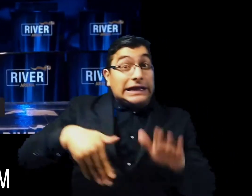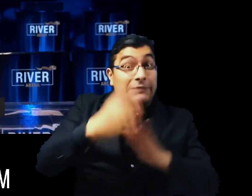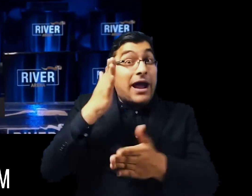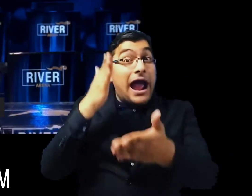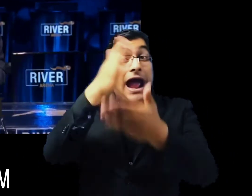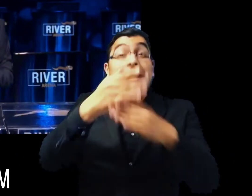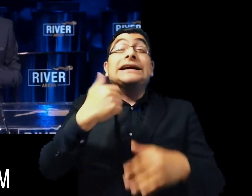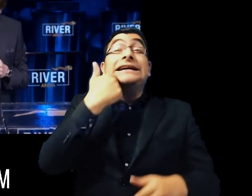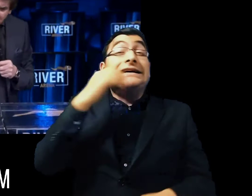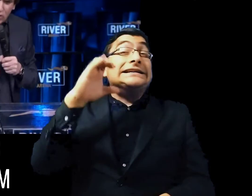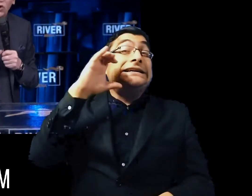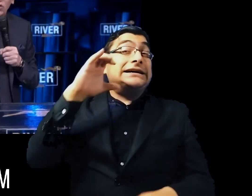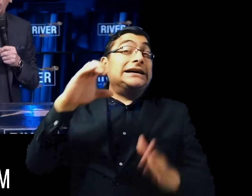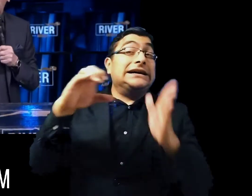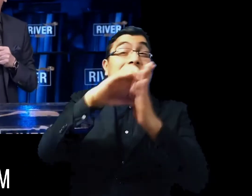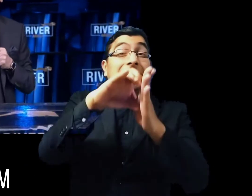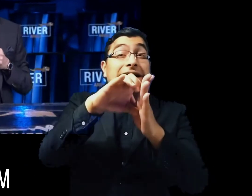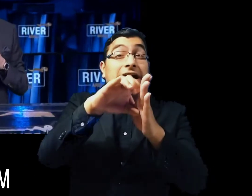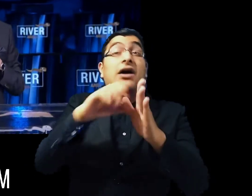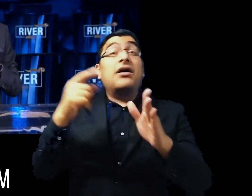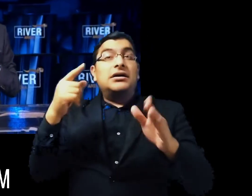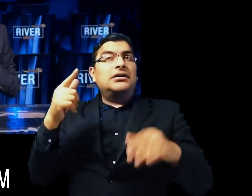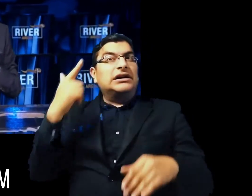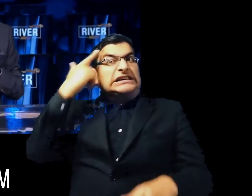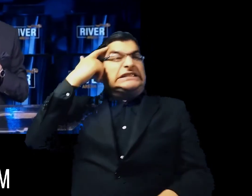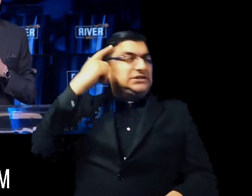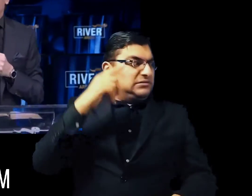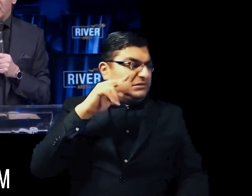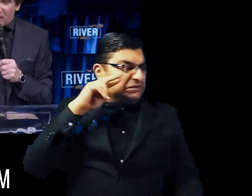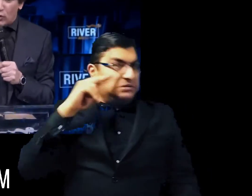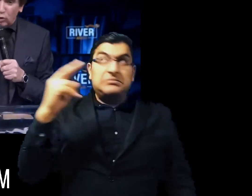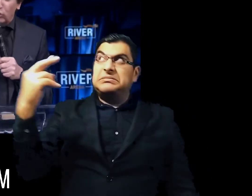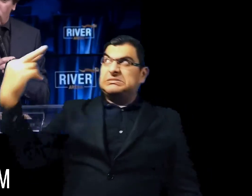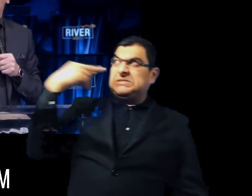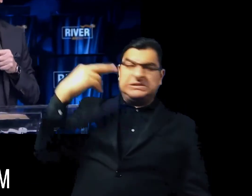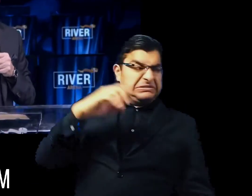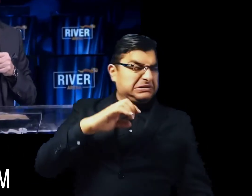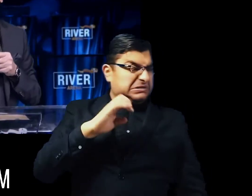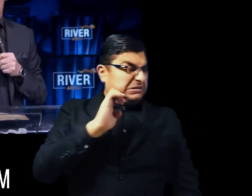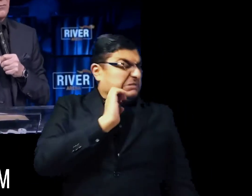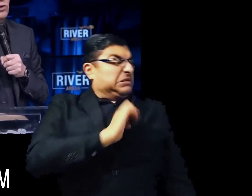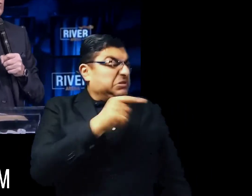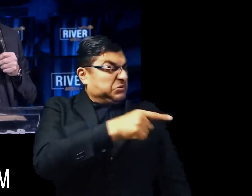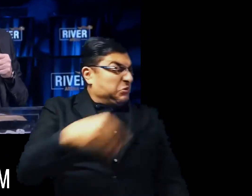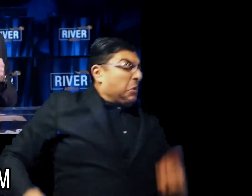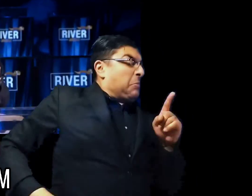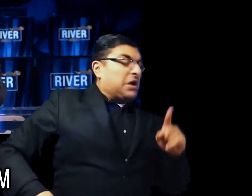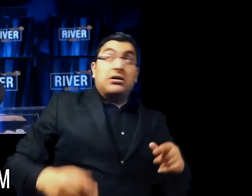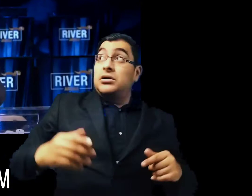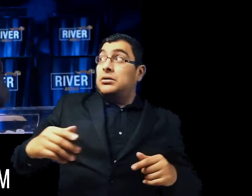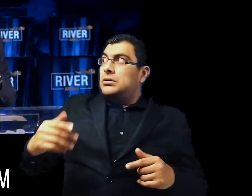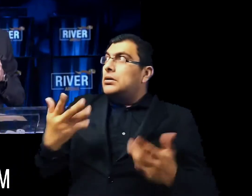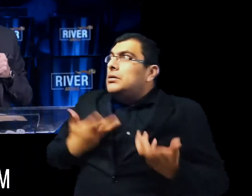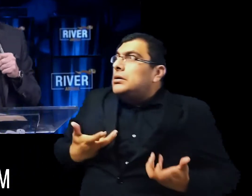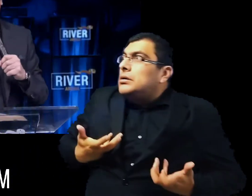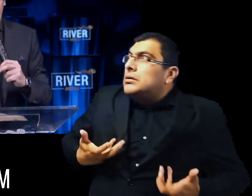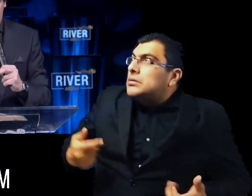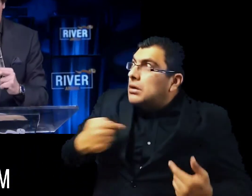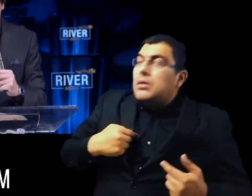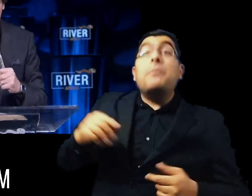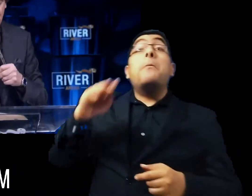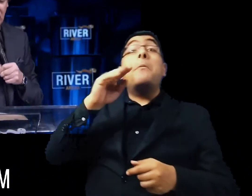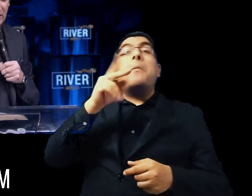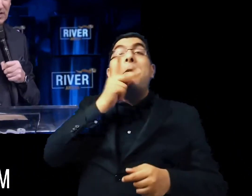intentar quitarse la vida, me miró con odio y me dijo, es tu culpa, porque él estaba muy dolido por la enfermedad de mi